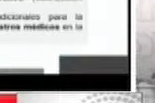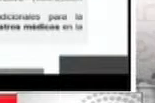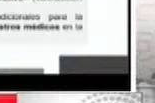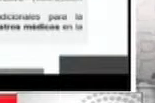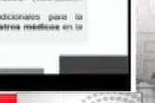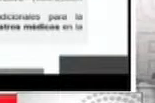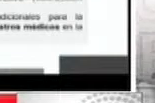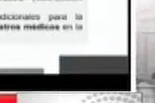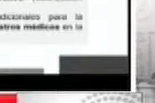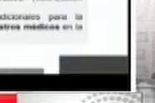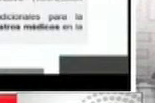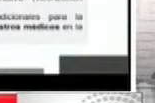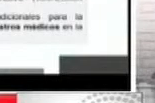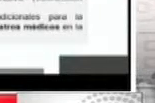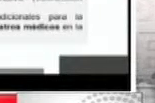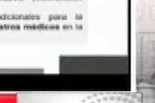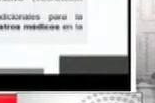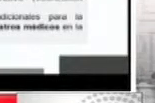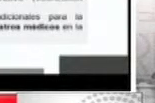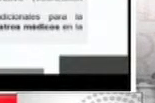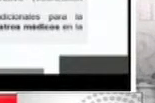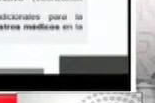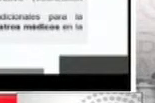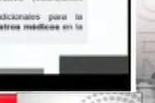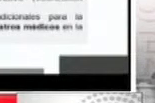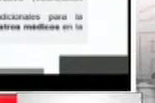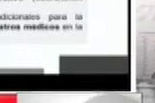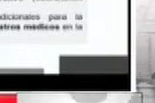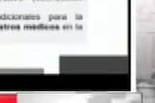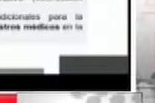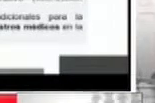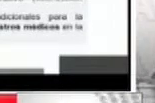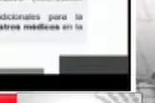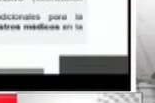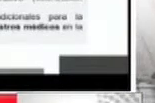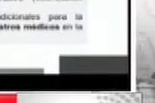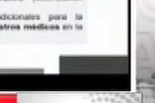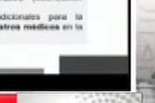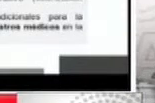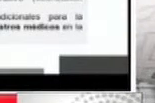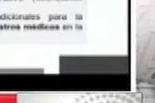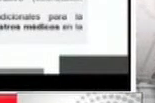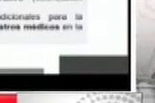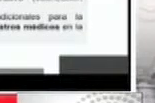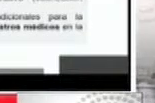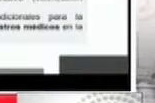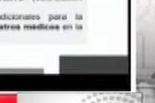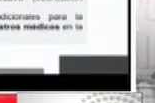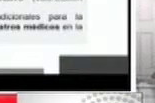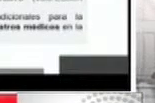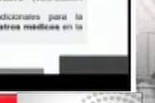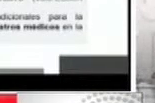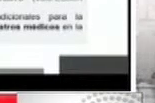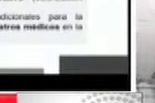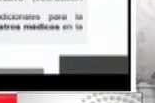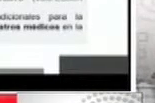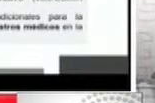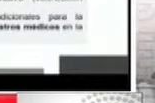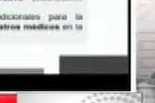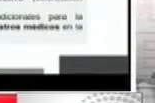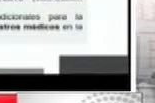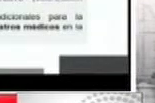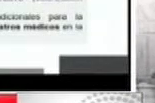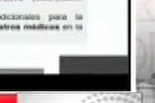primero, aquí hay una explicación de 500 millones adicionales para lograr el 100% del aseguramiento universal en